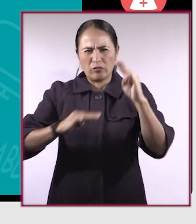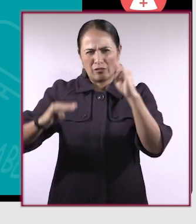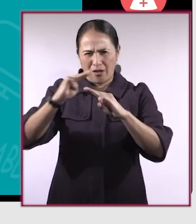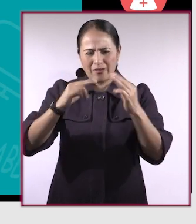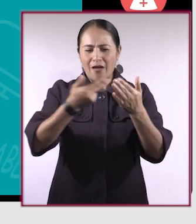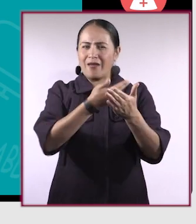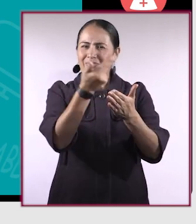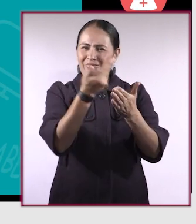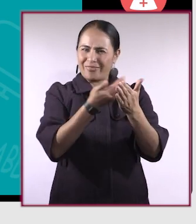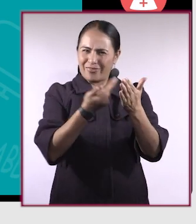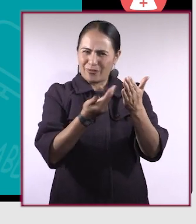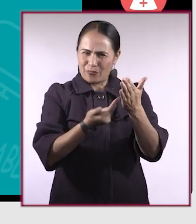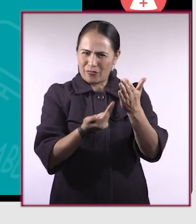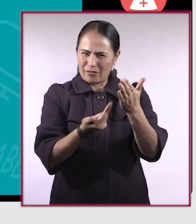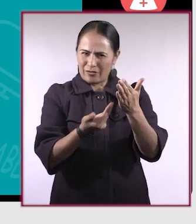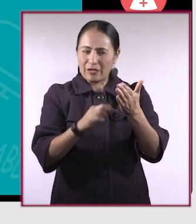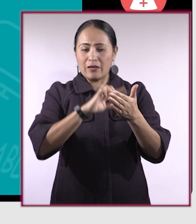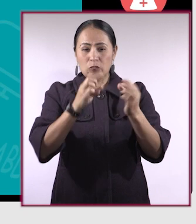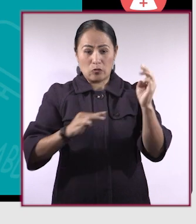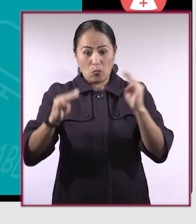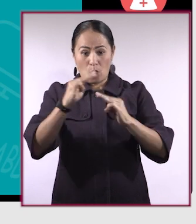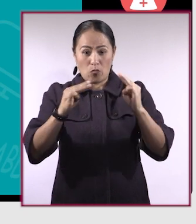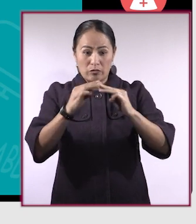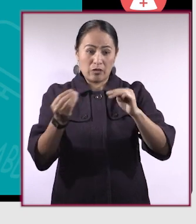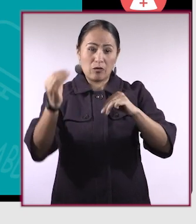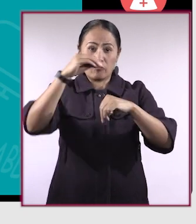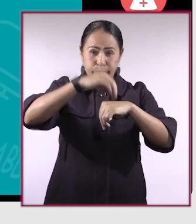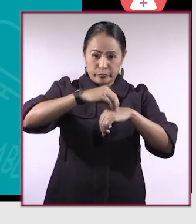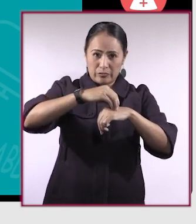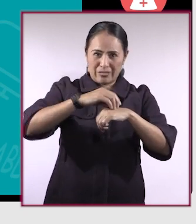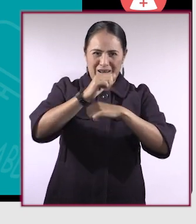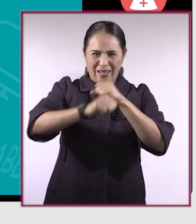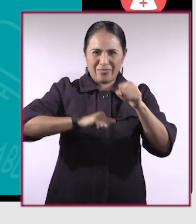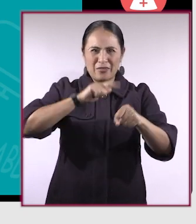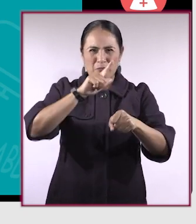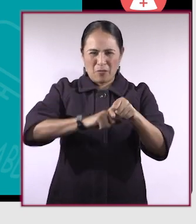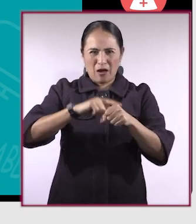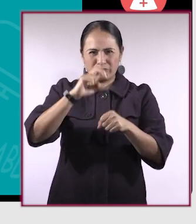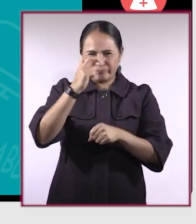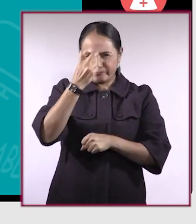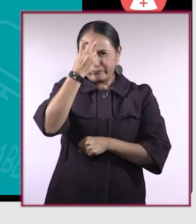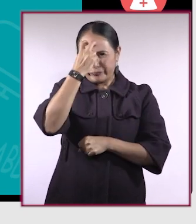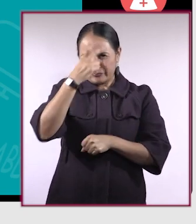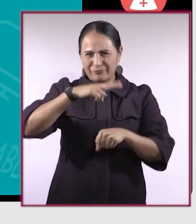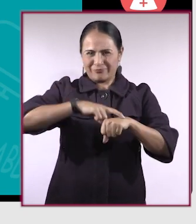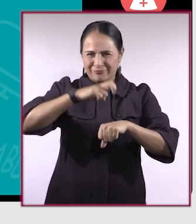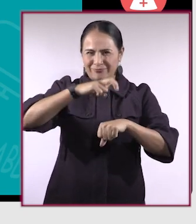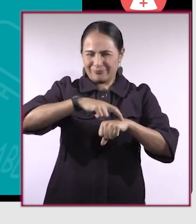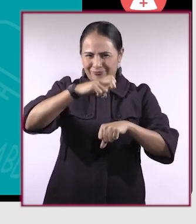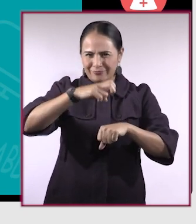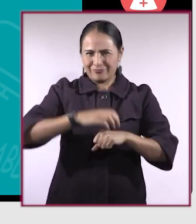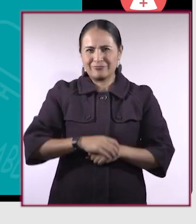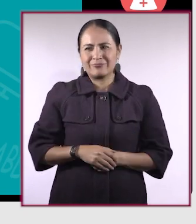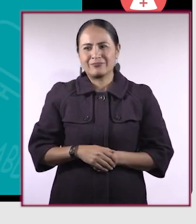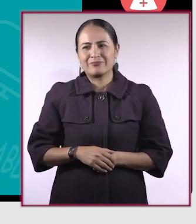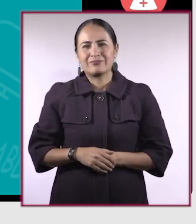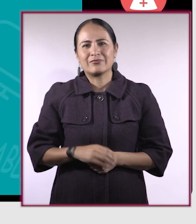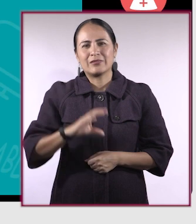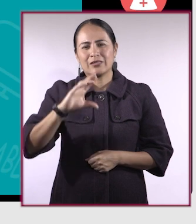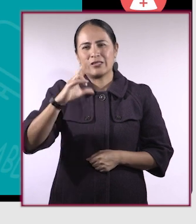dibujamos un cerro y ponemos sobre ese cerro un chapulín, ¿sí? Entonces